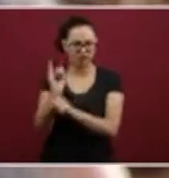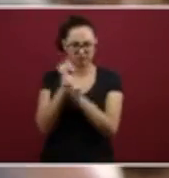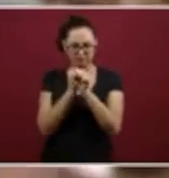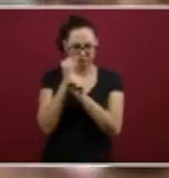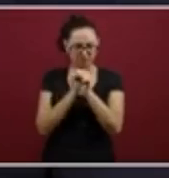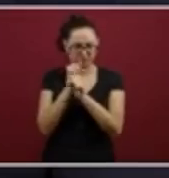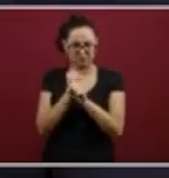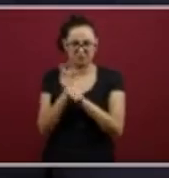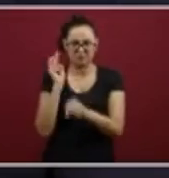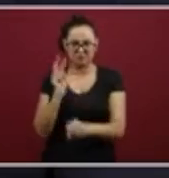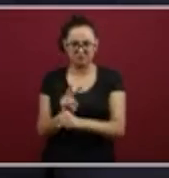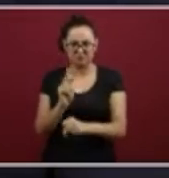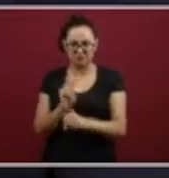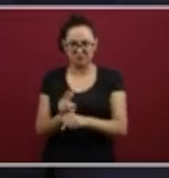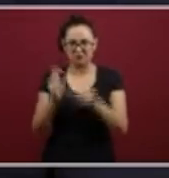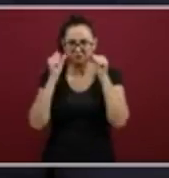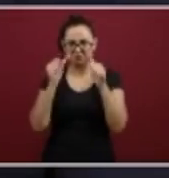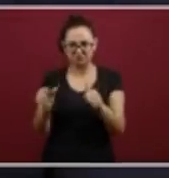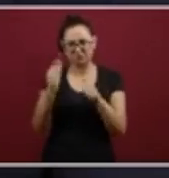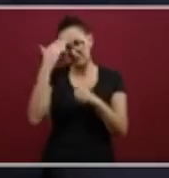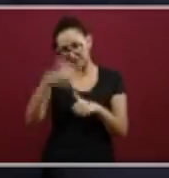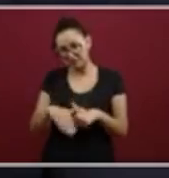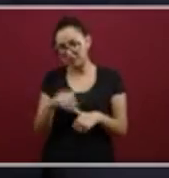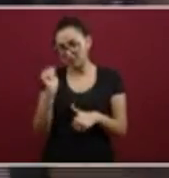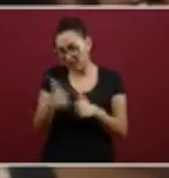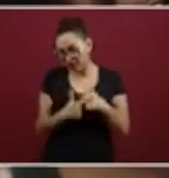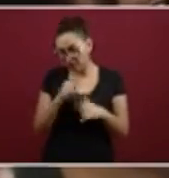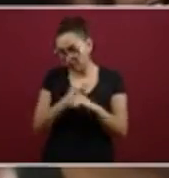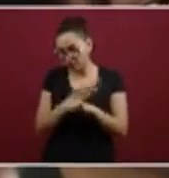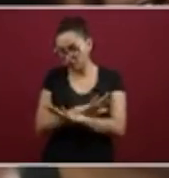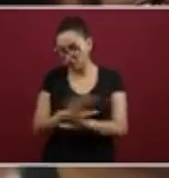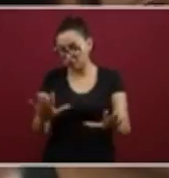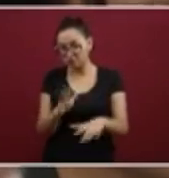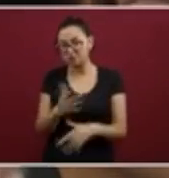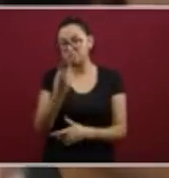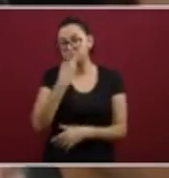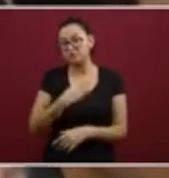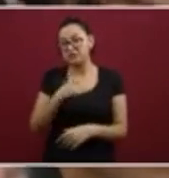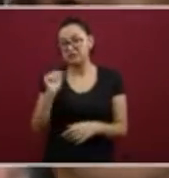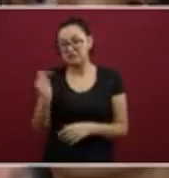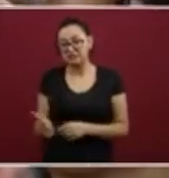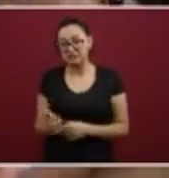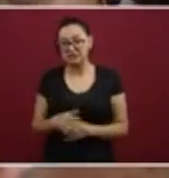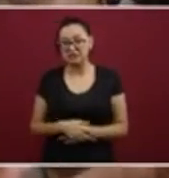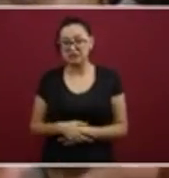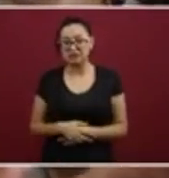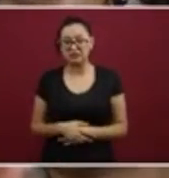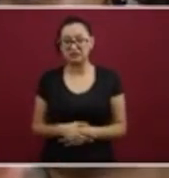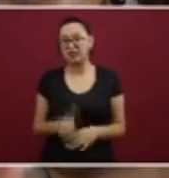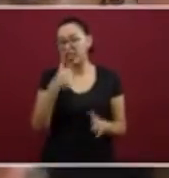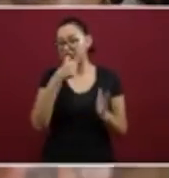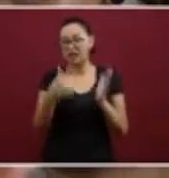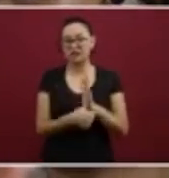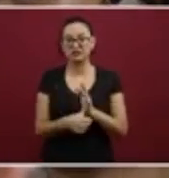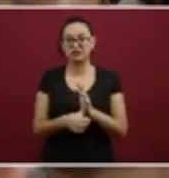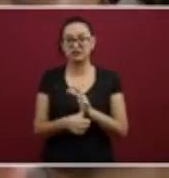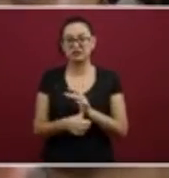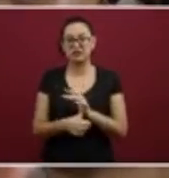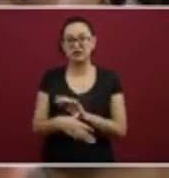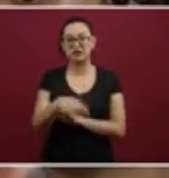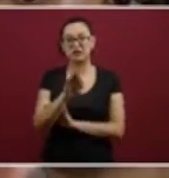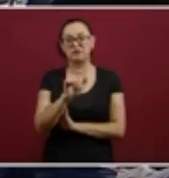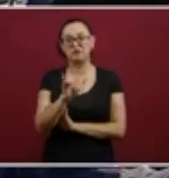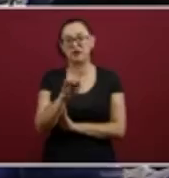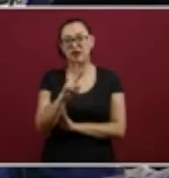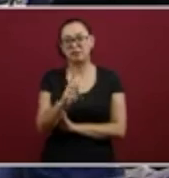ha seguido? ¿Se ha enterado? No le han pasado la información. Sí. Quiero que me dijera algo acerca de eso. Y la carta de Felipe Calderón que dijo que nos iba a entregar.